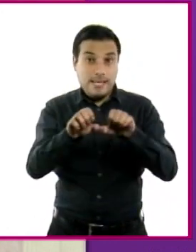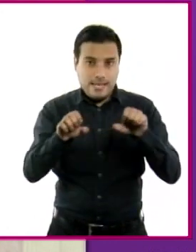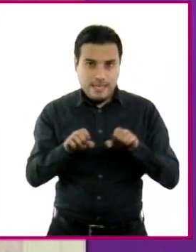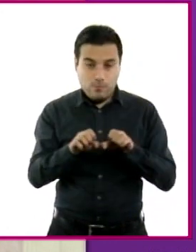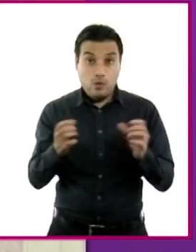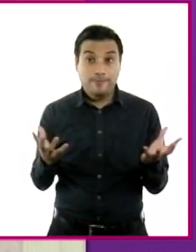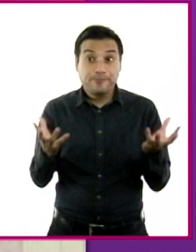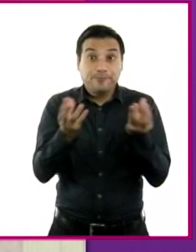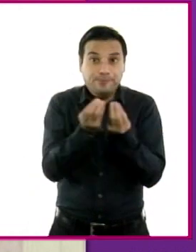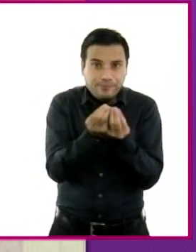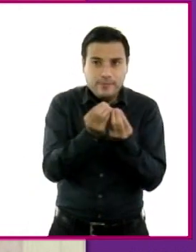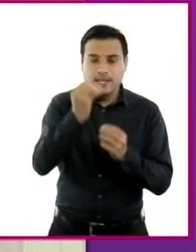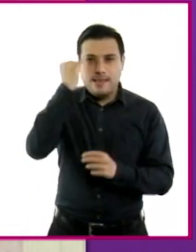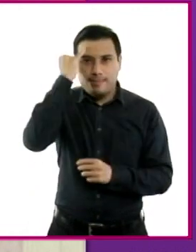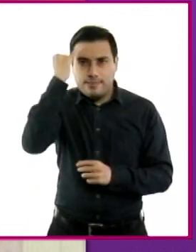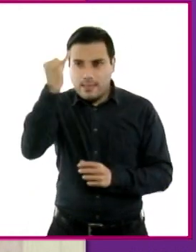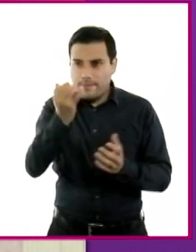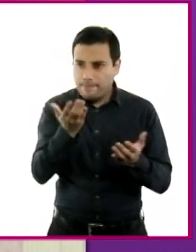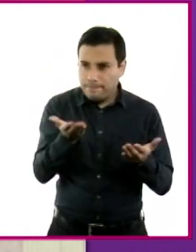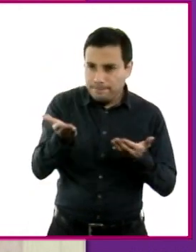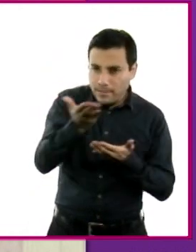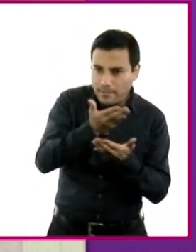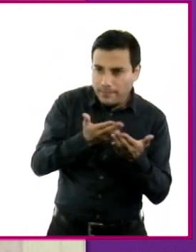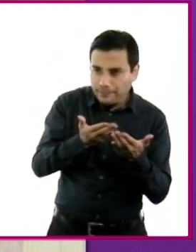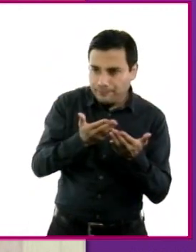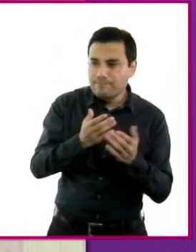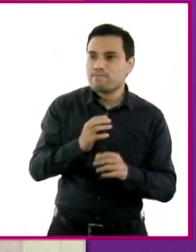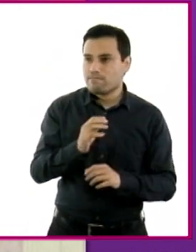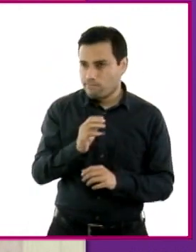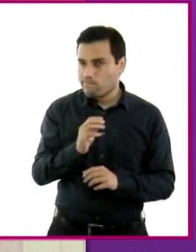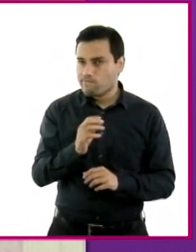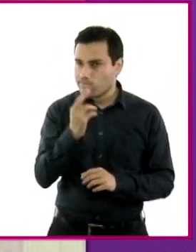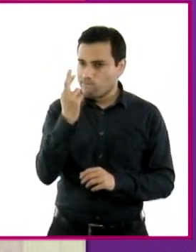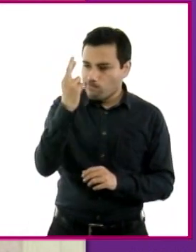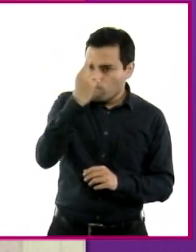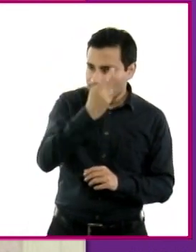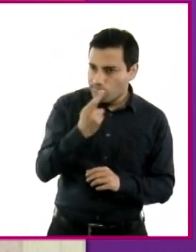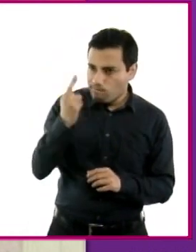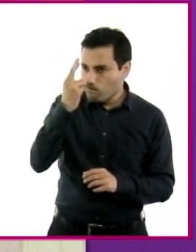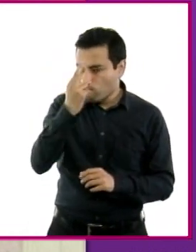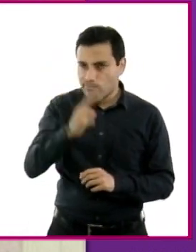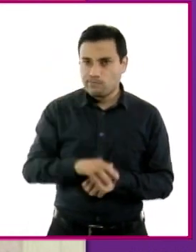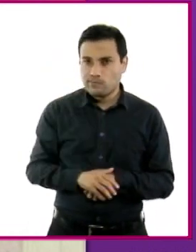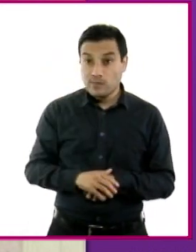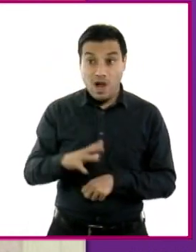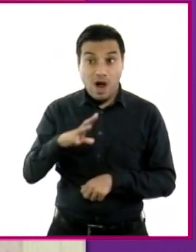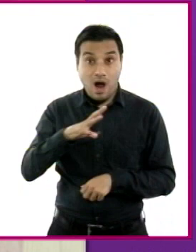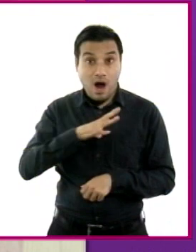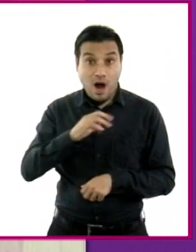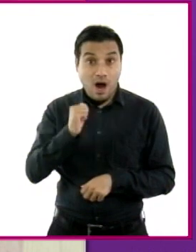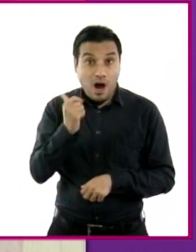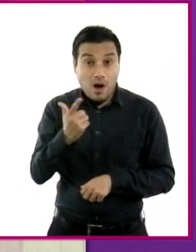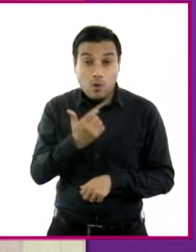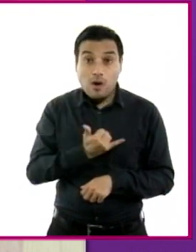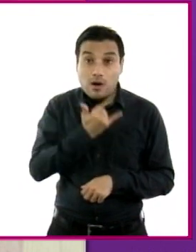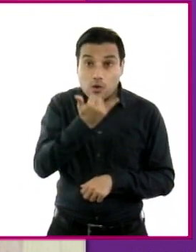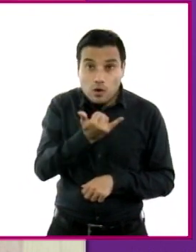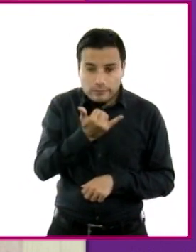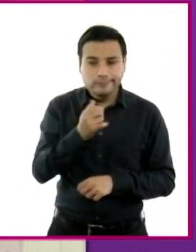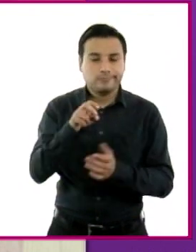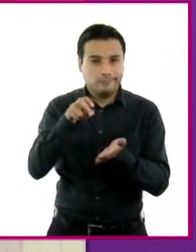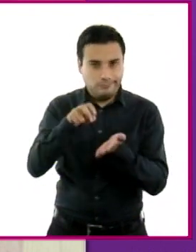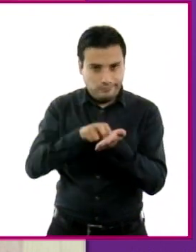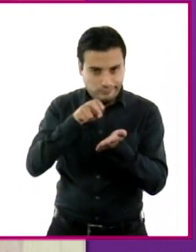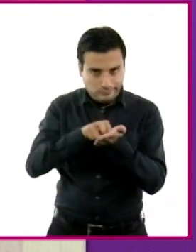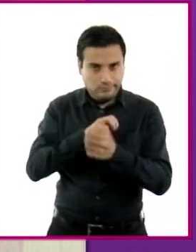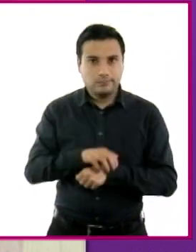reunieron, intercambiaron sus borradores y revisaron las reglas de los otros. Y si había correcciones que hacer, se señalaron,